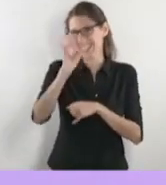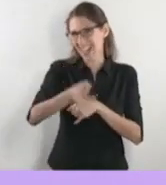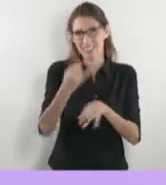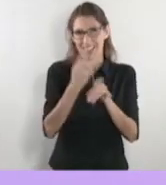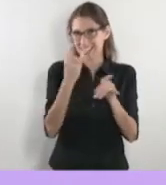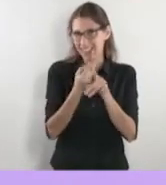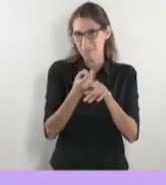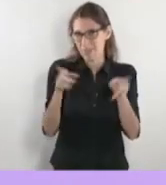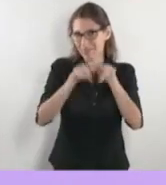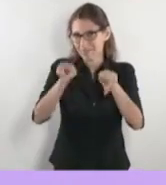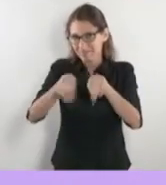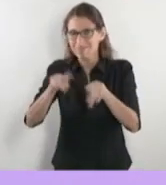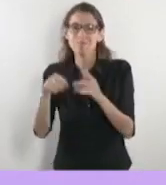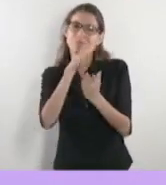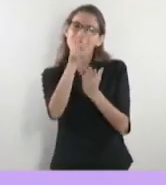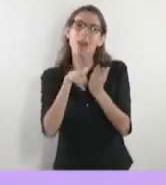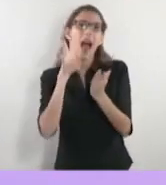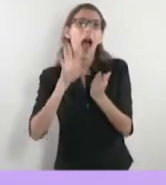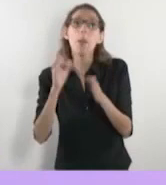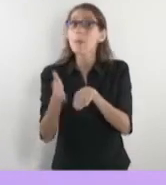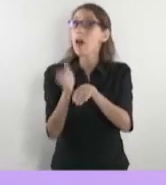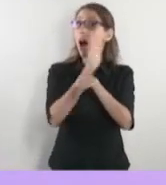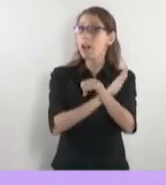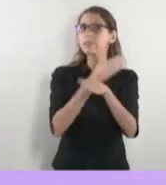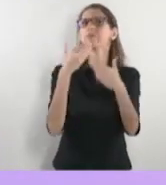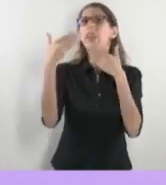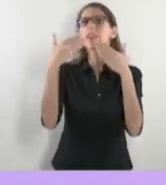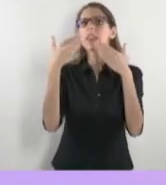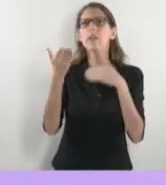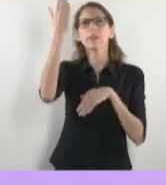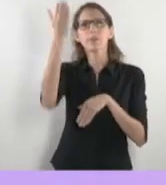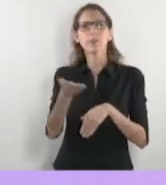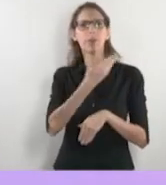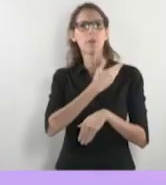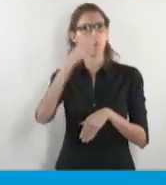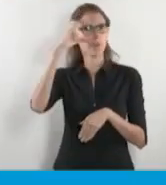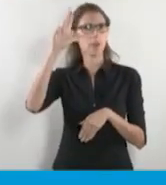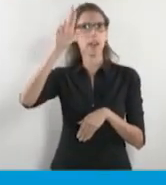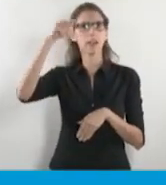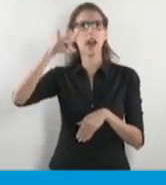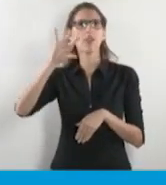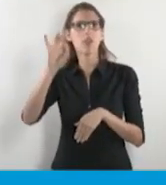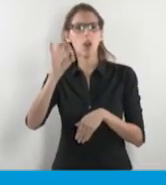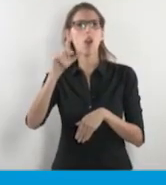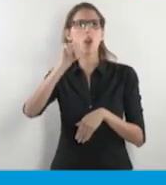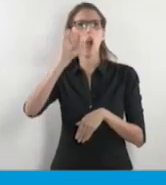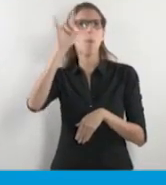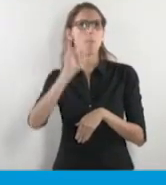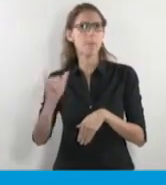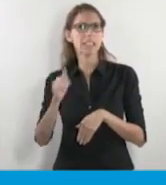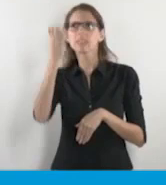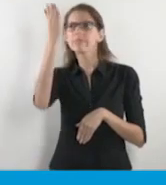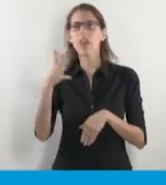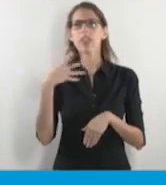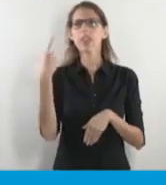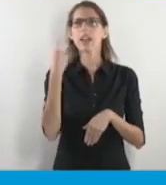hacemos con una entrevista vamos a hablar con fernando ariel lópez que es director de